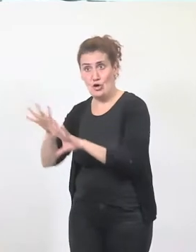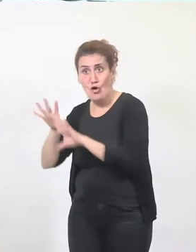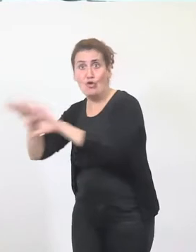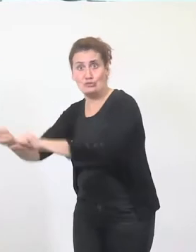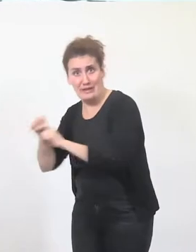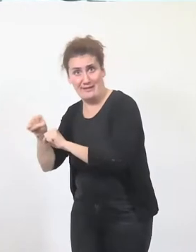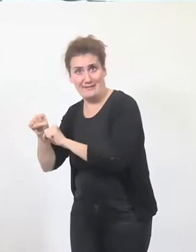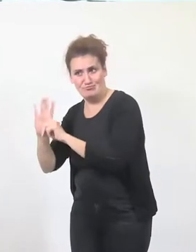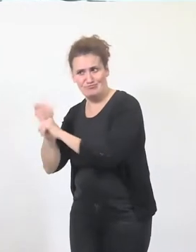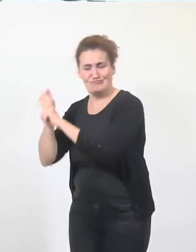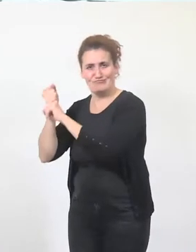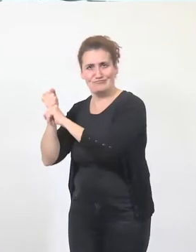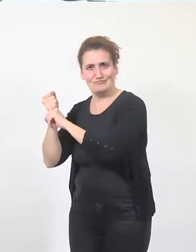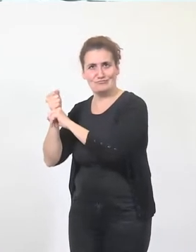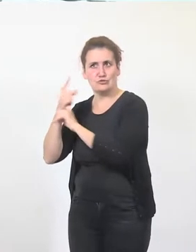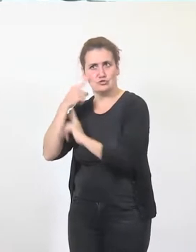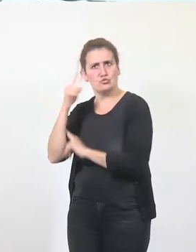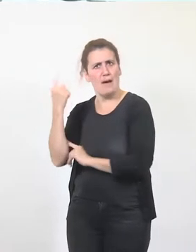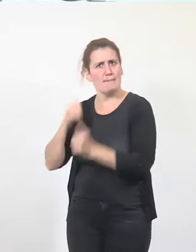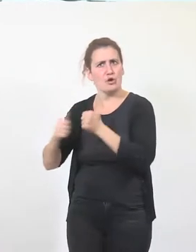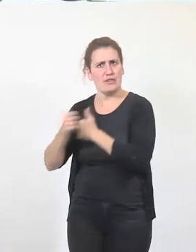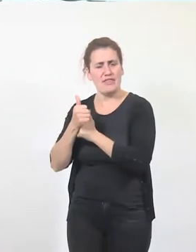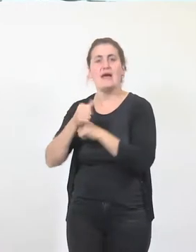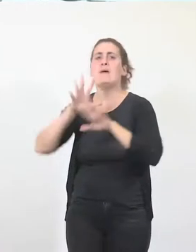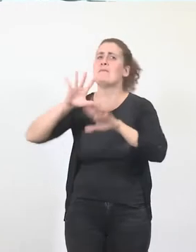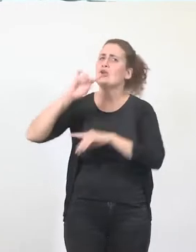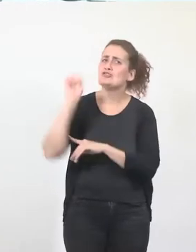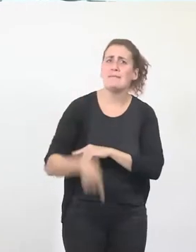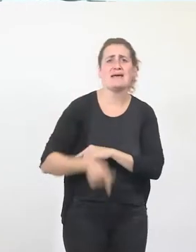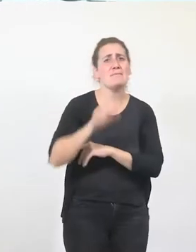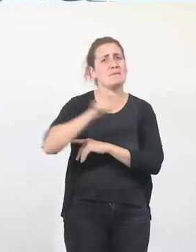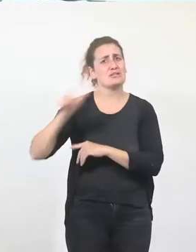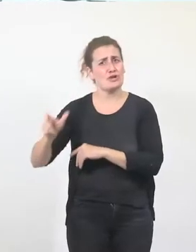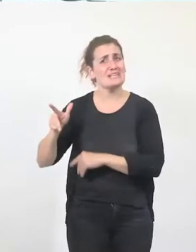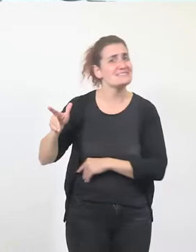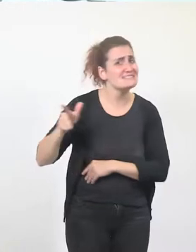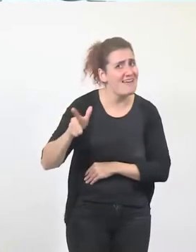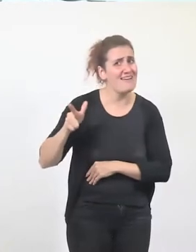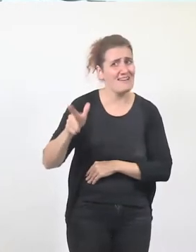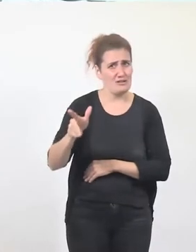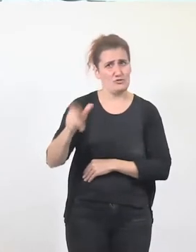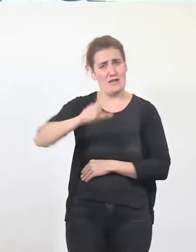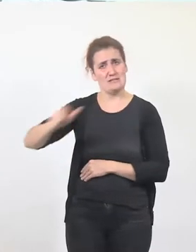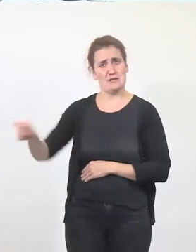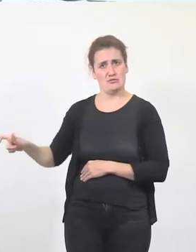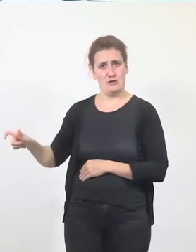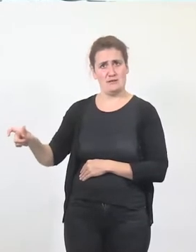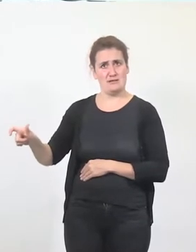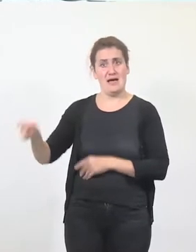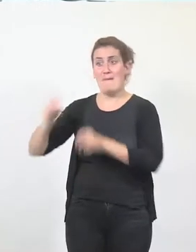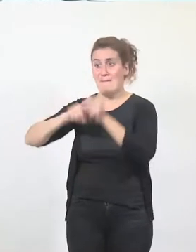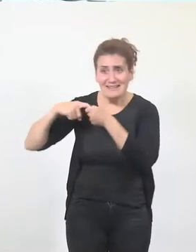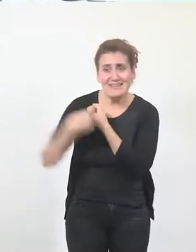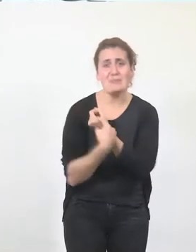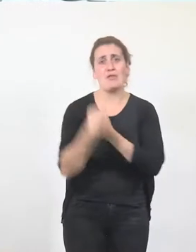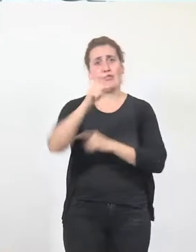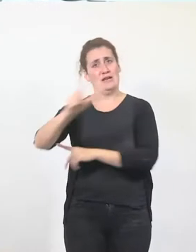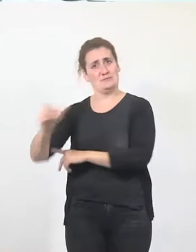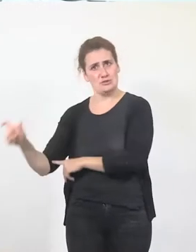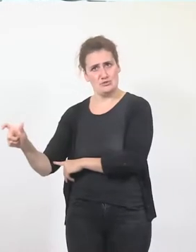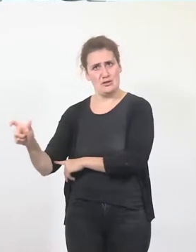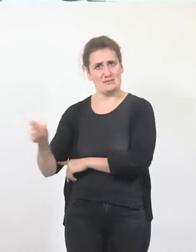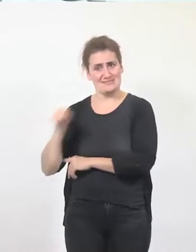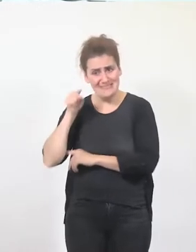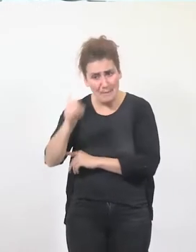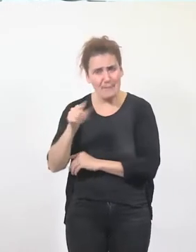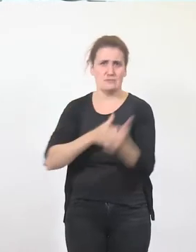prioridades, pero también las personas, los derechos de las personas, la participación de las personas